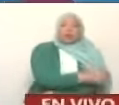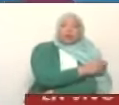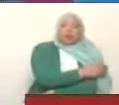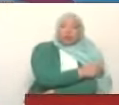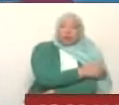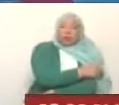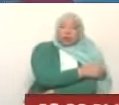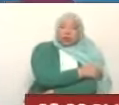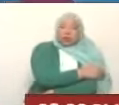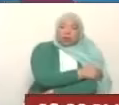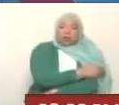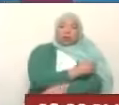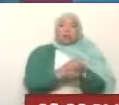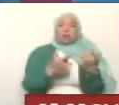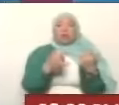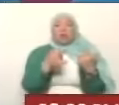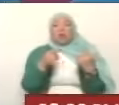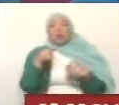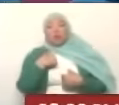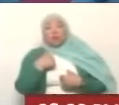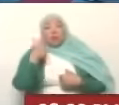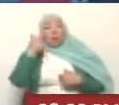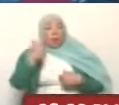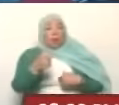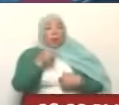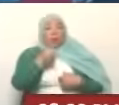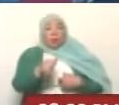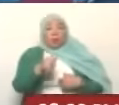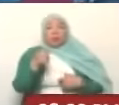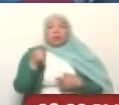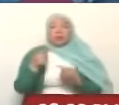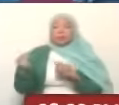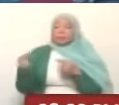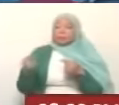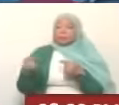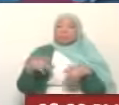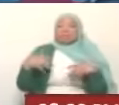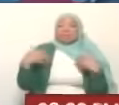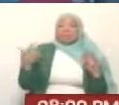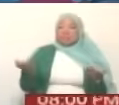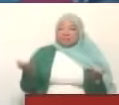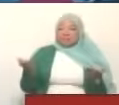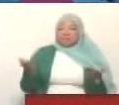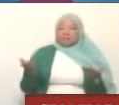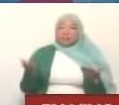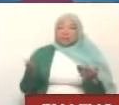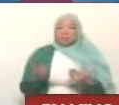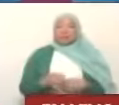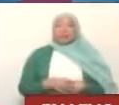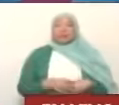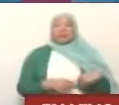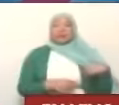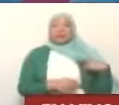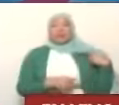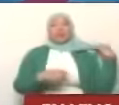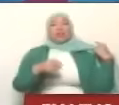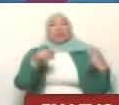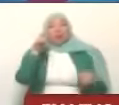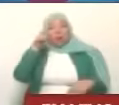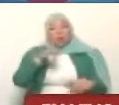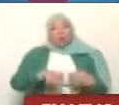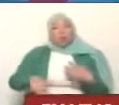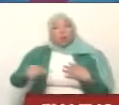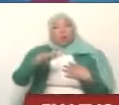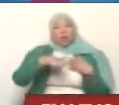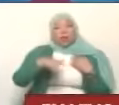Entre patarucos te veas, los patarucos verán qué hacen entre ellos esos patarucos. El pueblo está